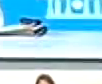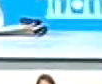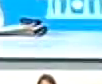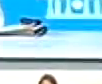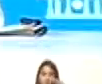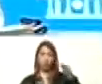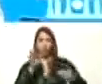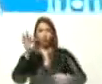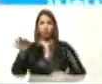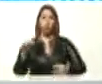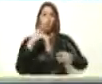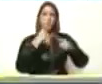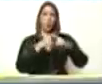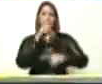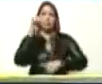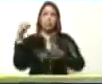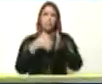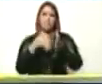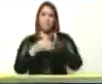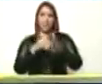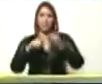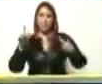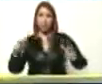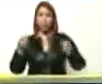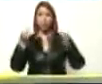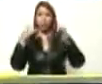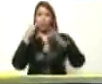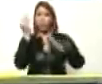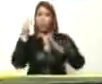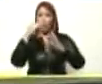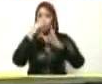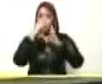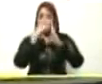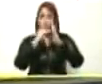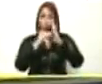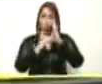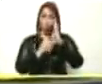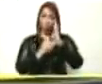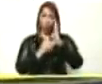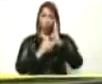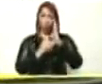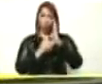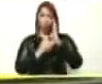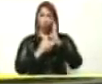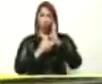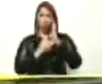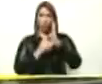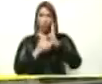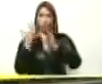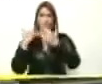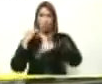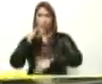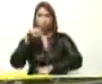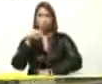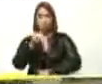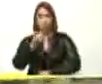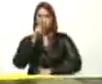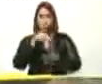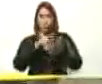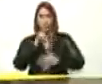por cien mil habitantes. El número más bajo desde junio dos mil veinte,